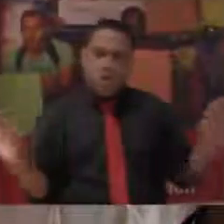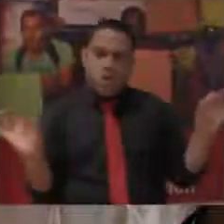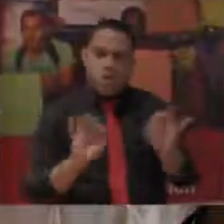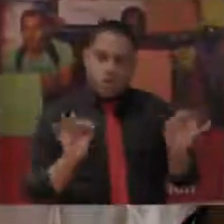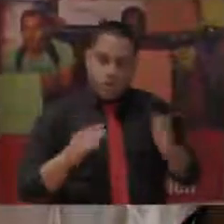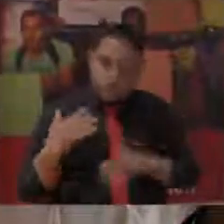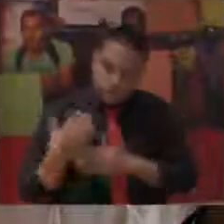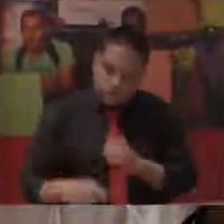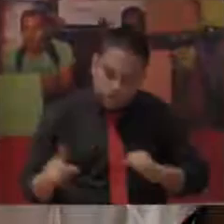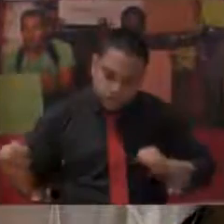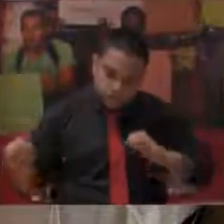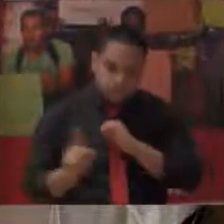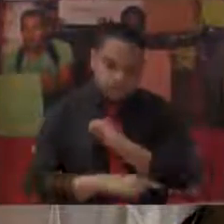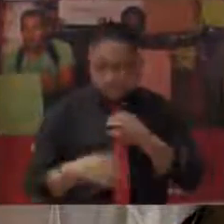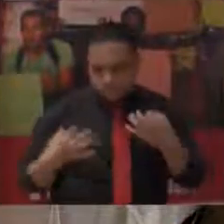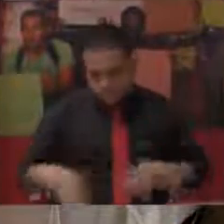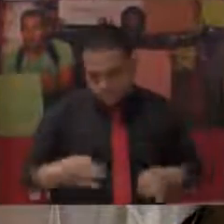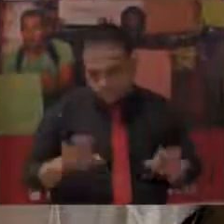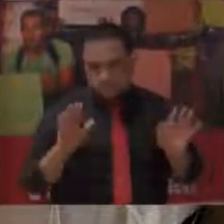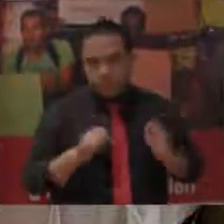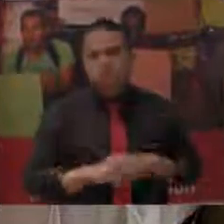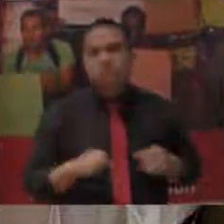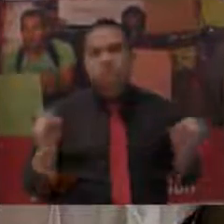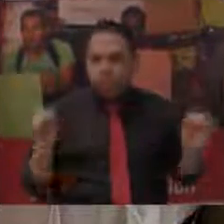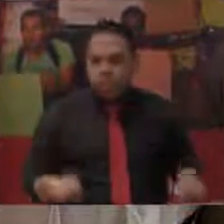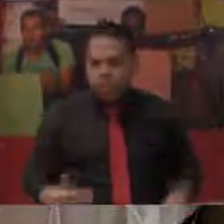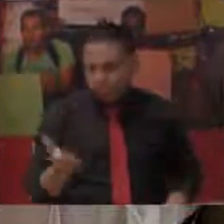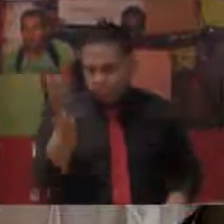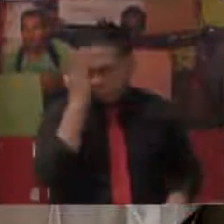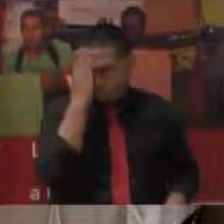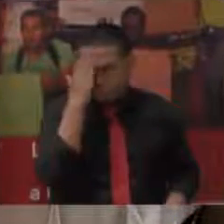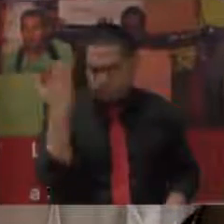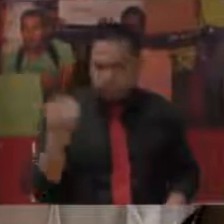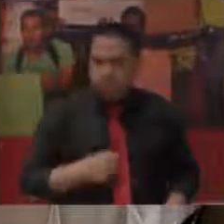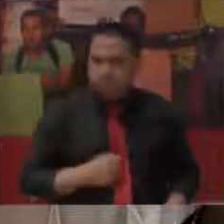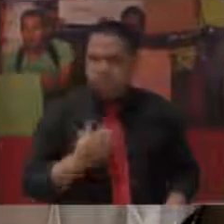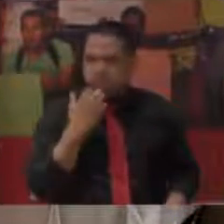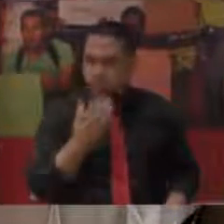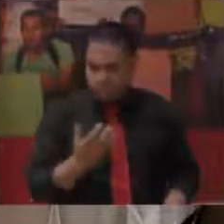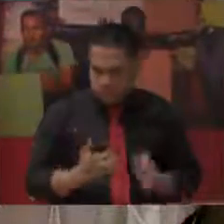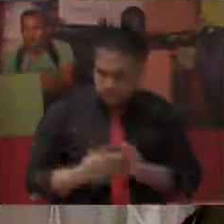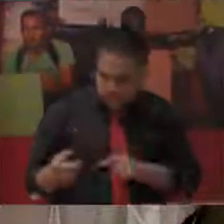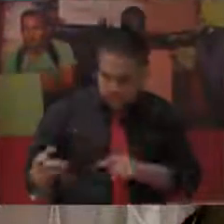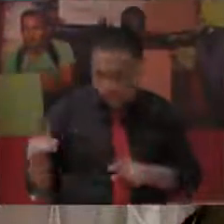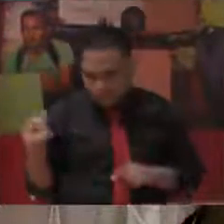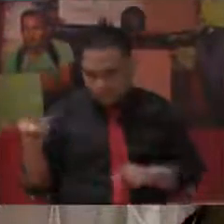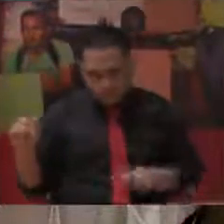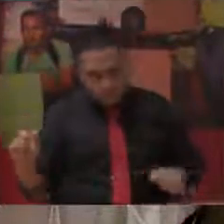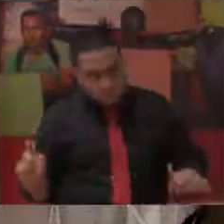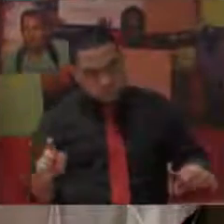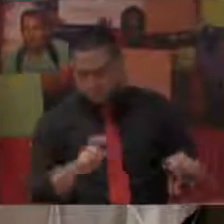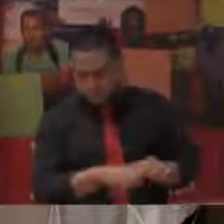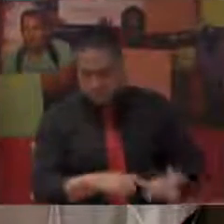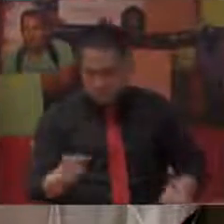procesos penales ordinarios, pues tendrá que tener en consideración si hubo una vinculación o no, o si fueron